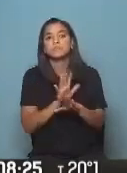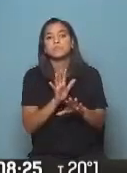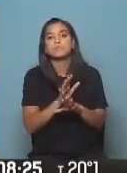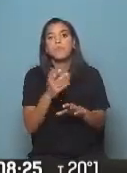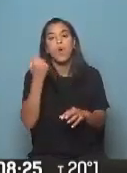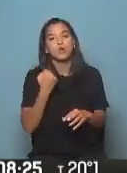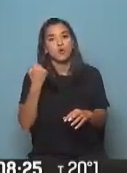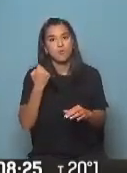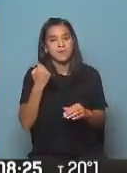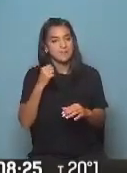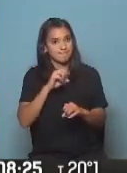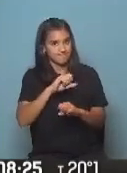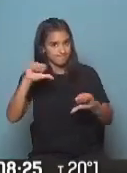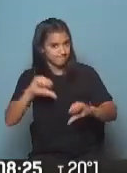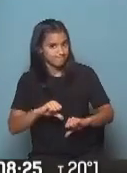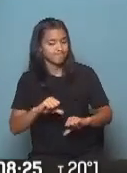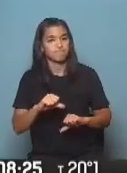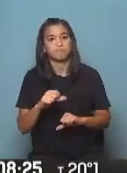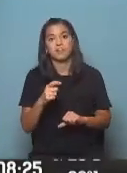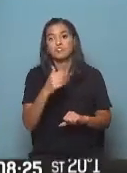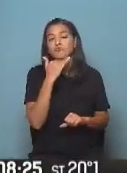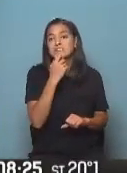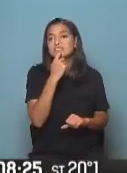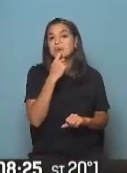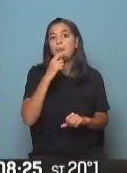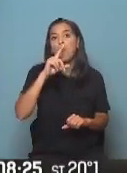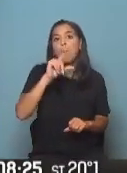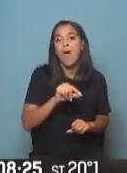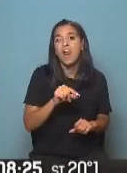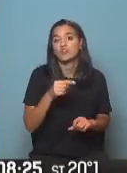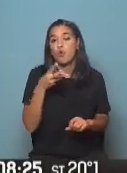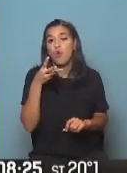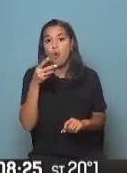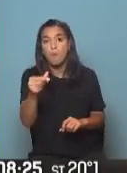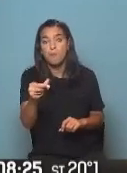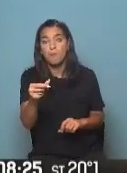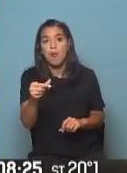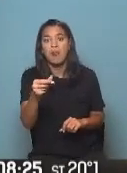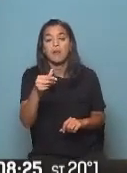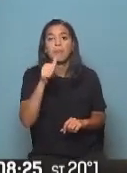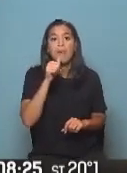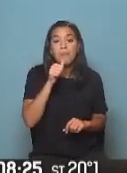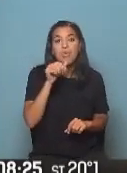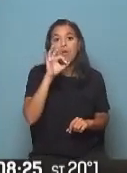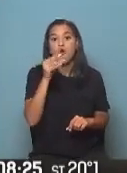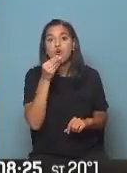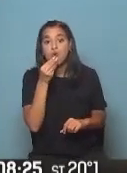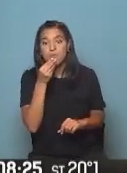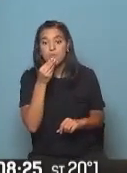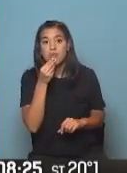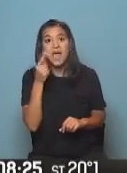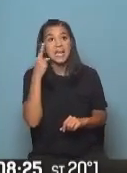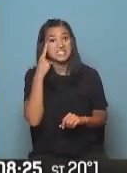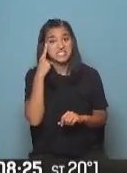en la economía. Una distorsión que no sabes si es más barato ir a comprar la bebida o la comida al